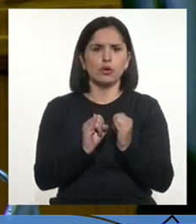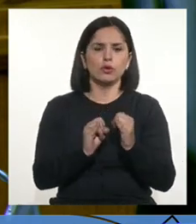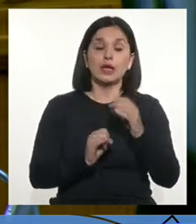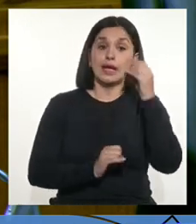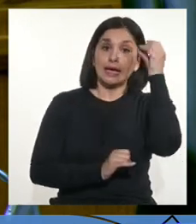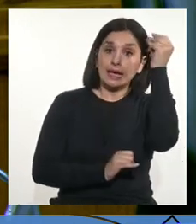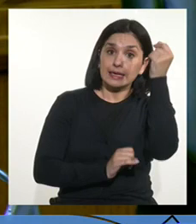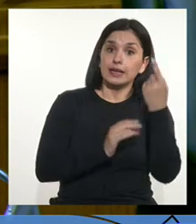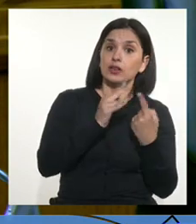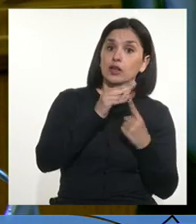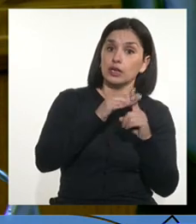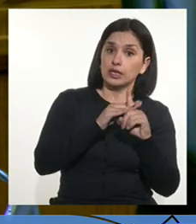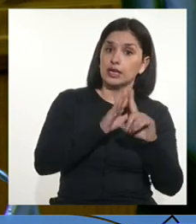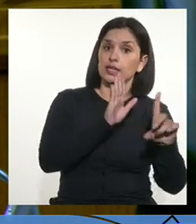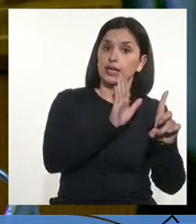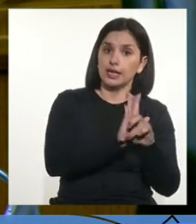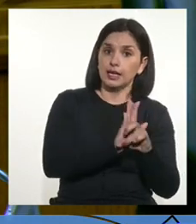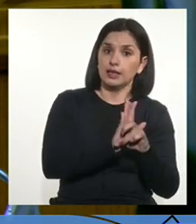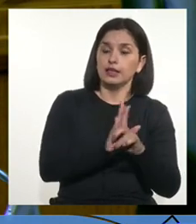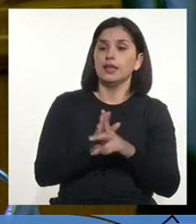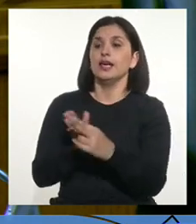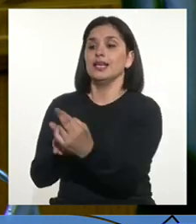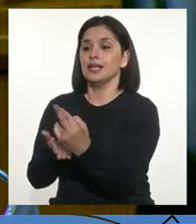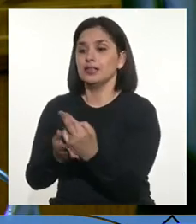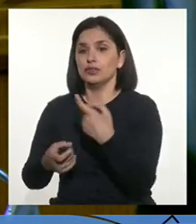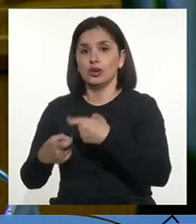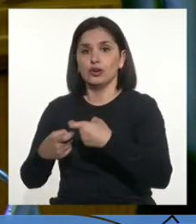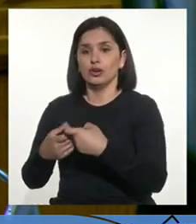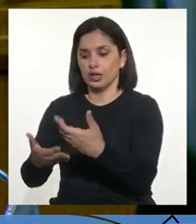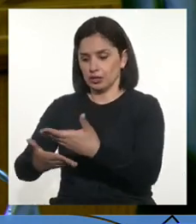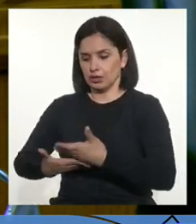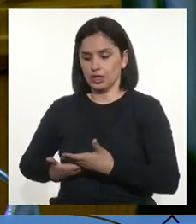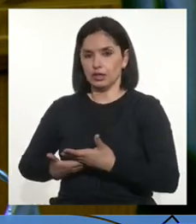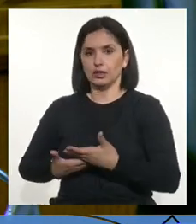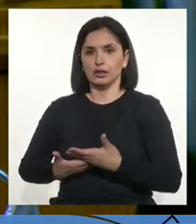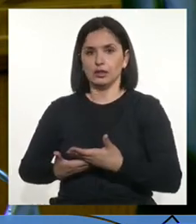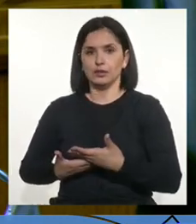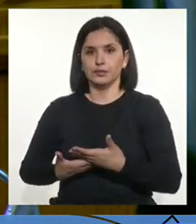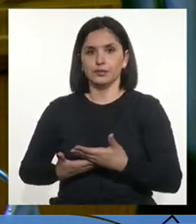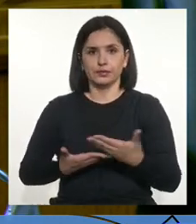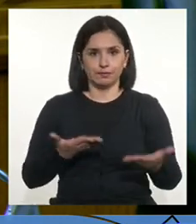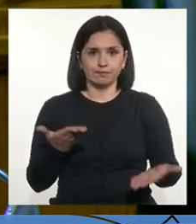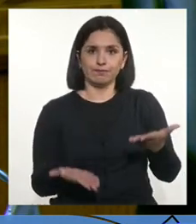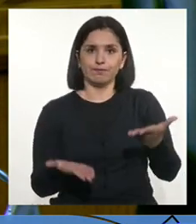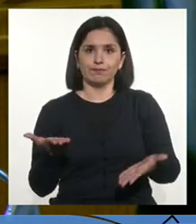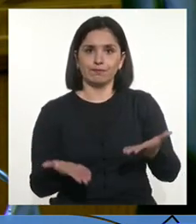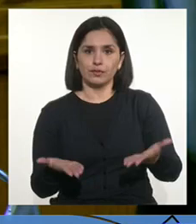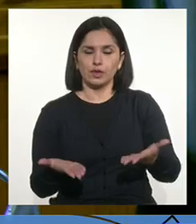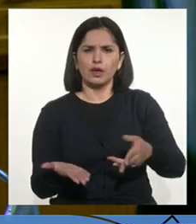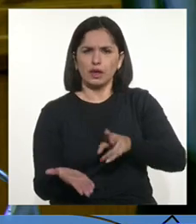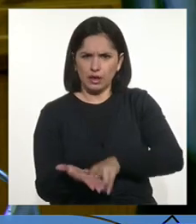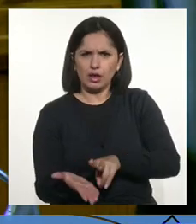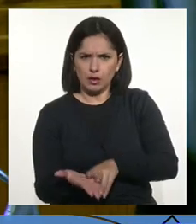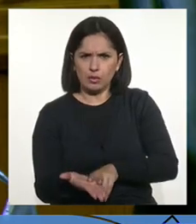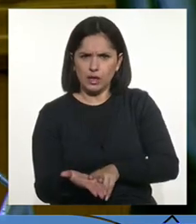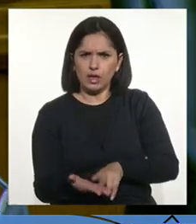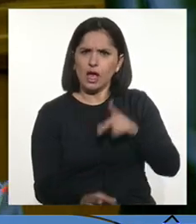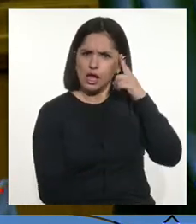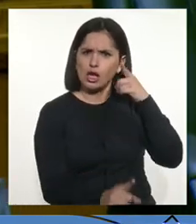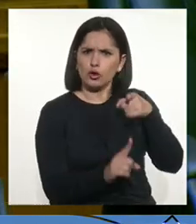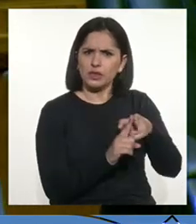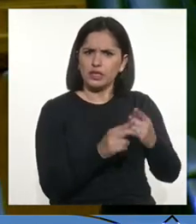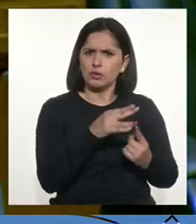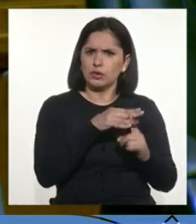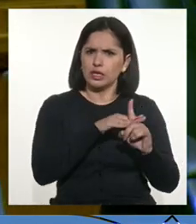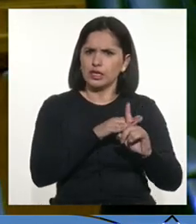idea de la ley esto fue lo que se hizo y este fue el efecto o sea tú realmente tuvo finalmente la